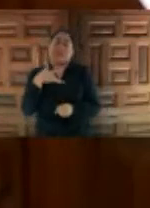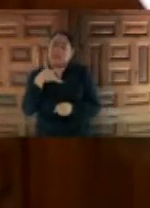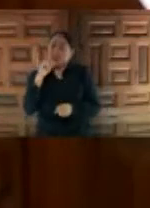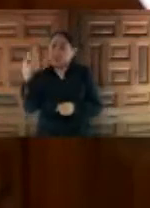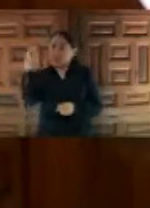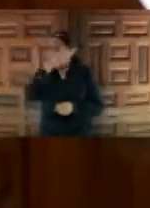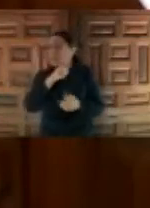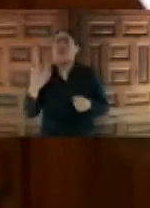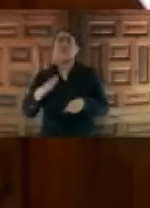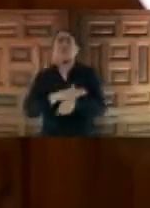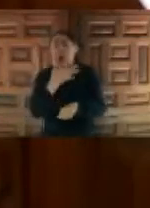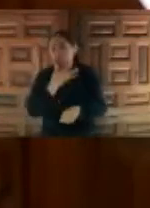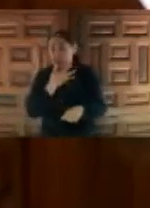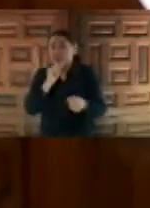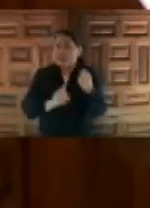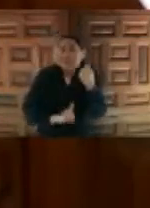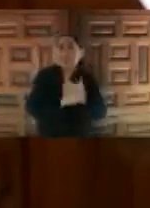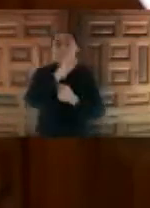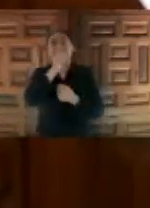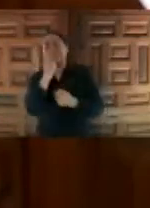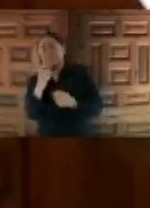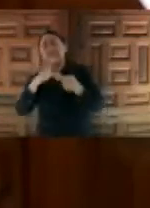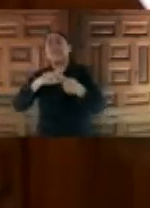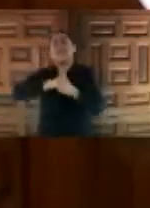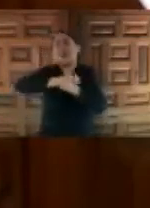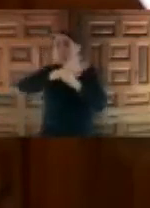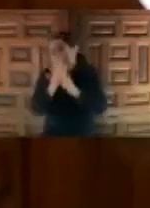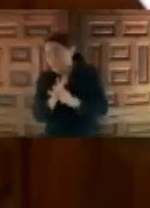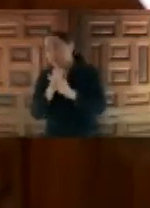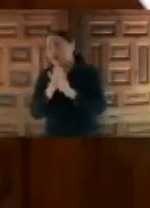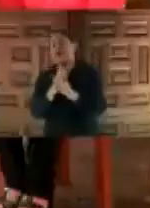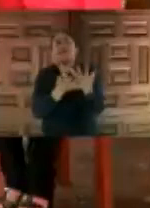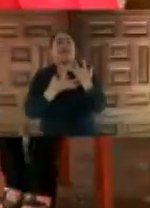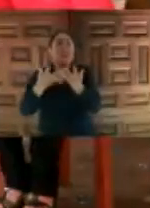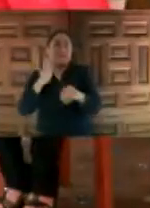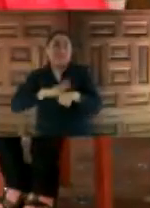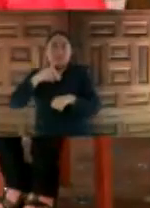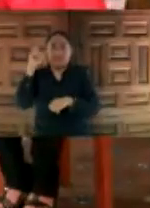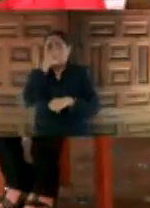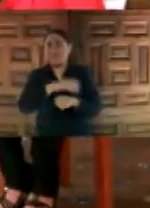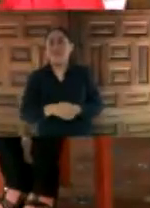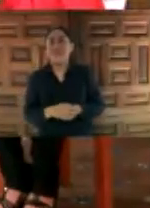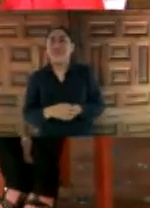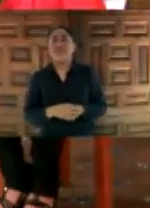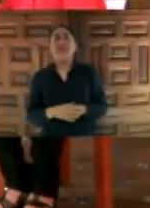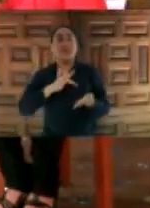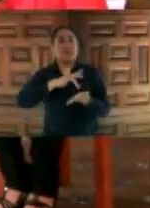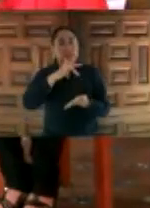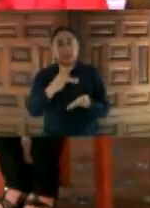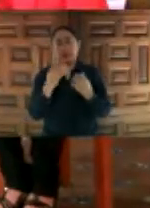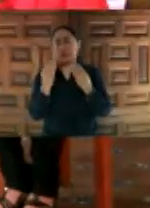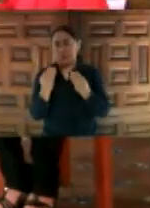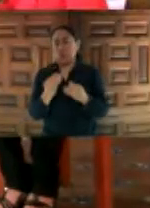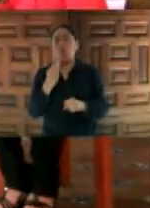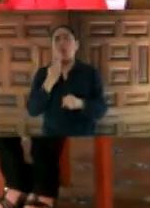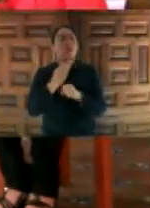crítico porque hay crisis, hay pandemia y tampoco hay dinero. Muchas gracias. Bueno, vamos a